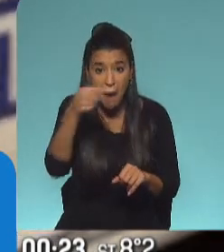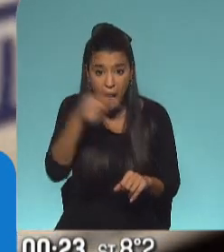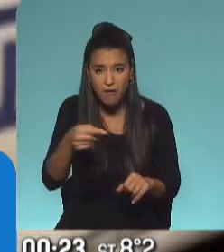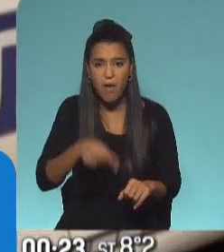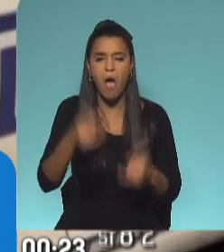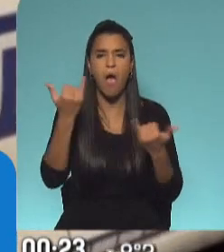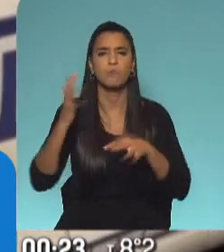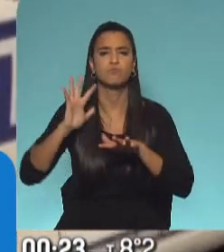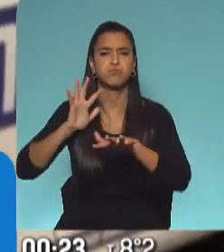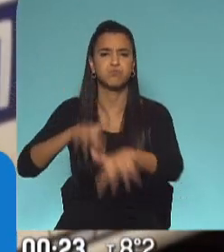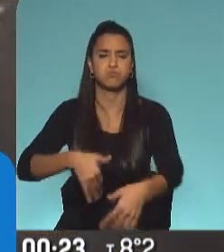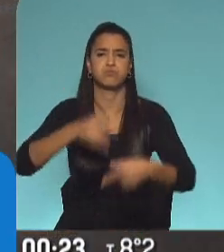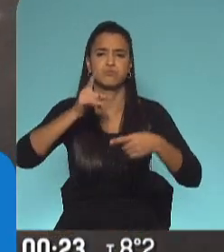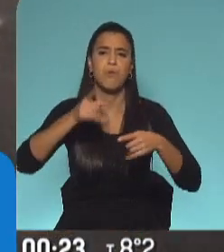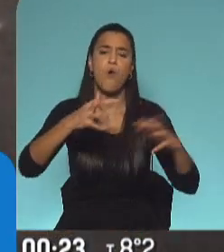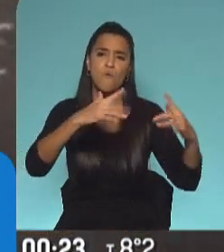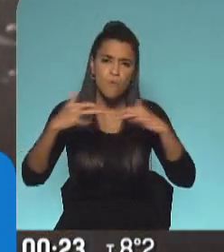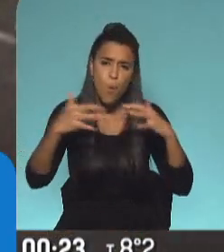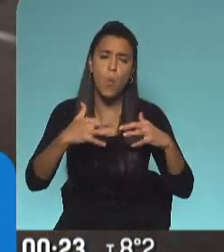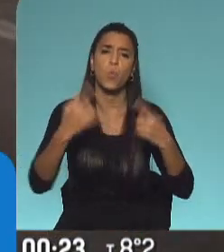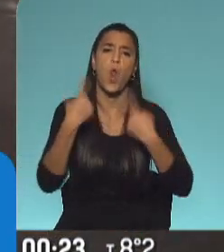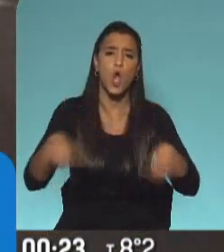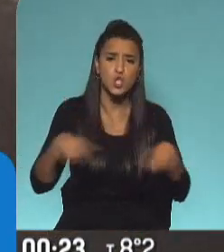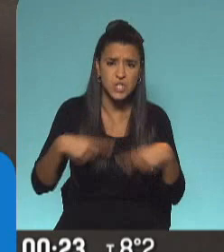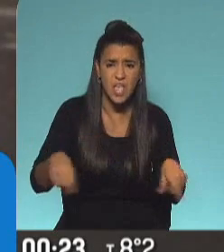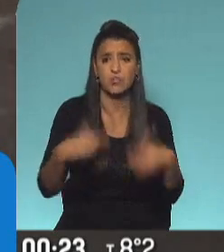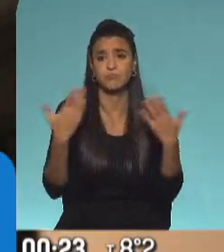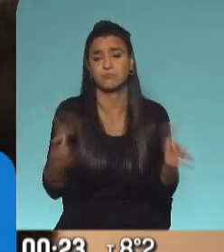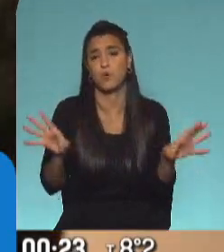permitieron actos masivos, partidos de fútbol y conciertos, por lo que la